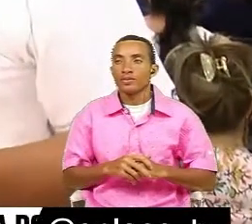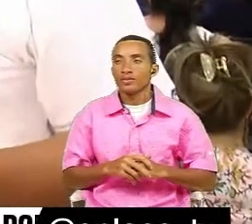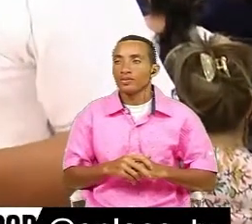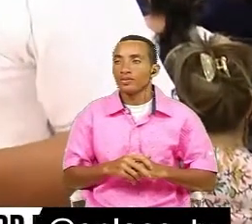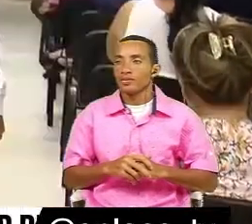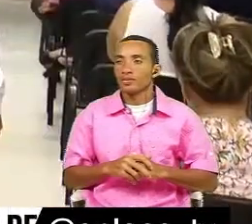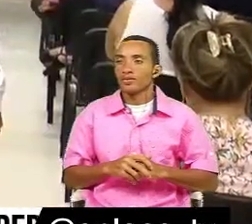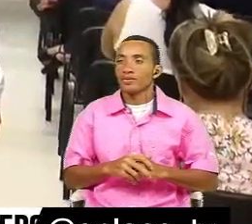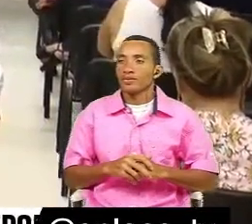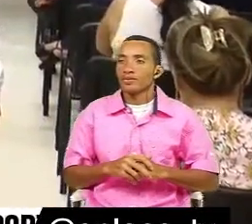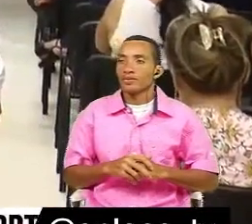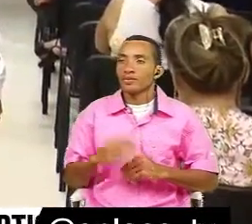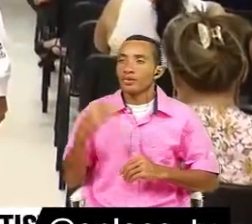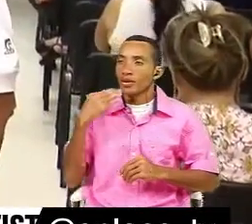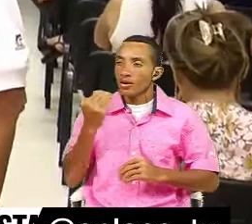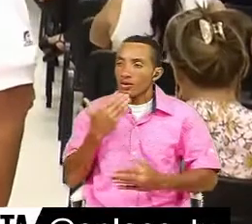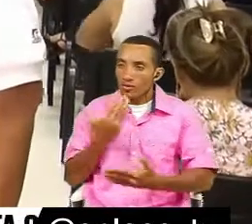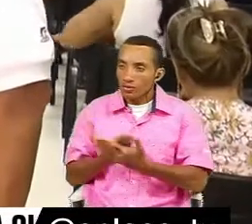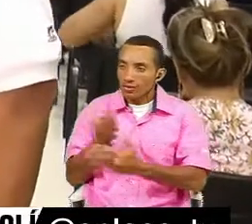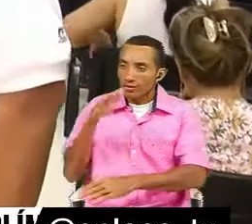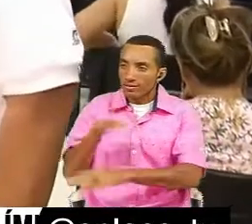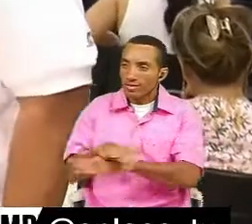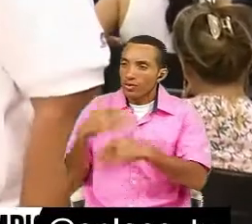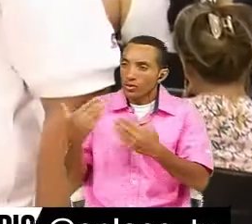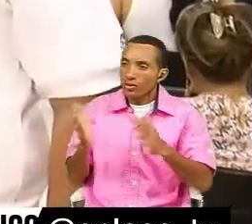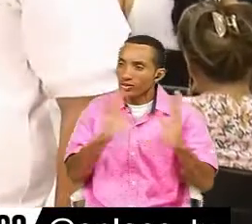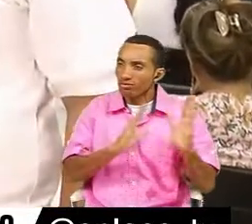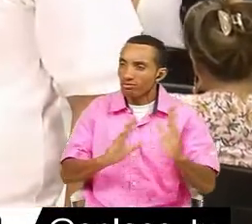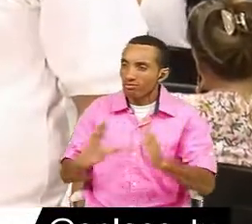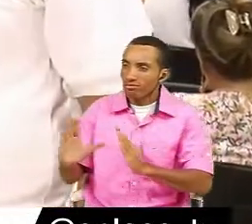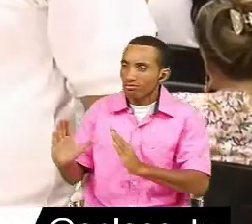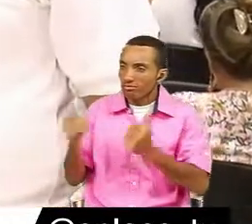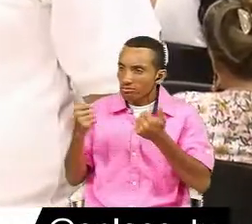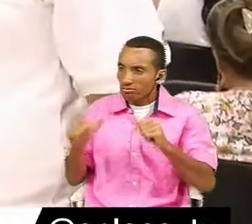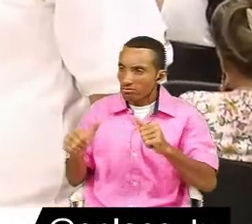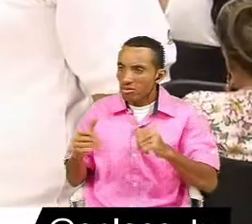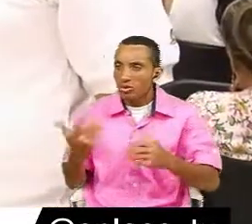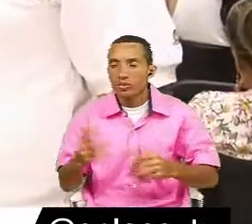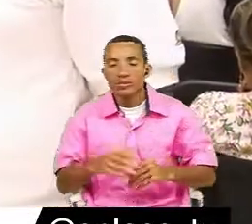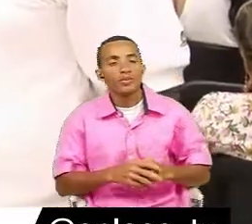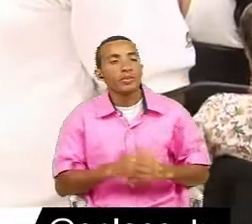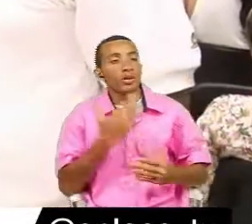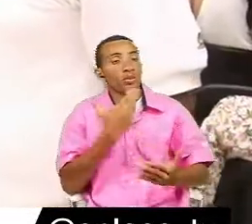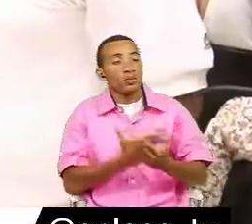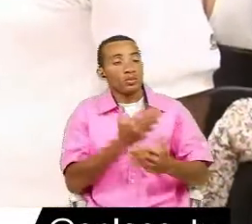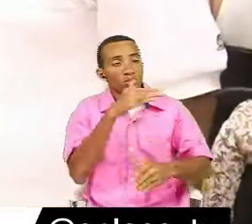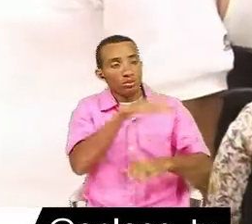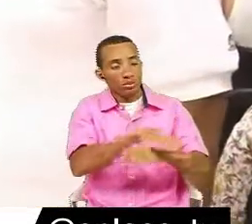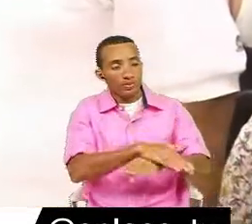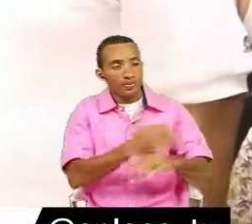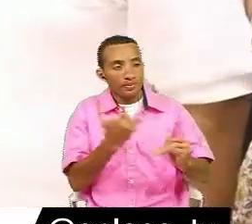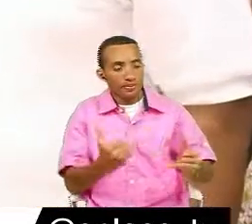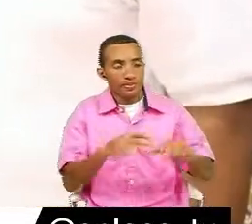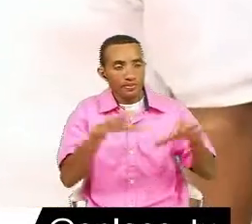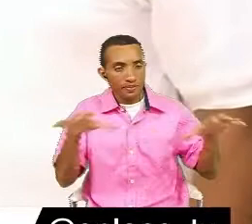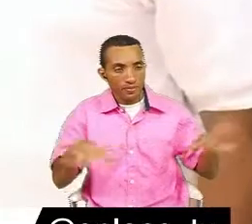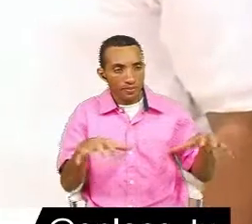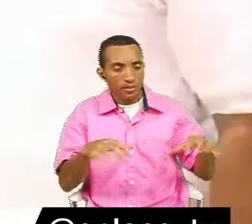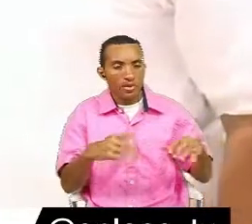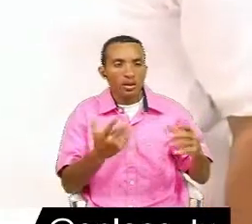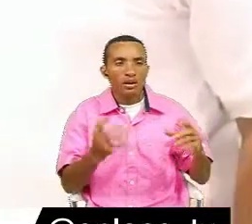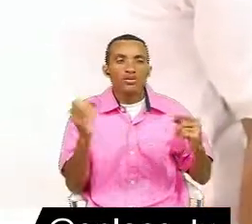Señora licenciada, con las buenas tardes, ¿cómo se desarrolla esta actividad? Muy buenas tardes. Esta actividad se desarrolla en el